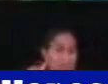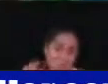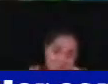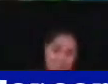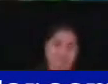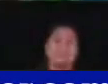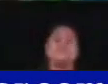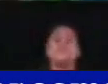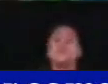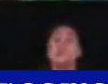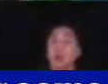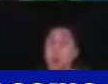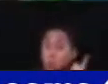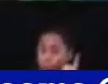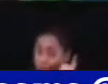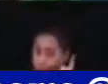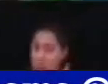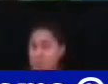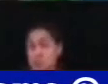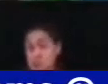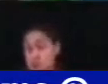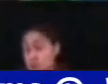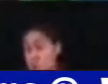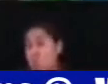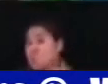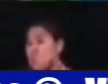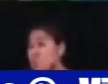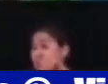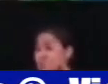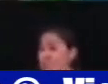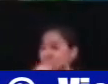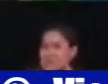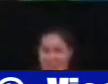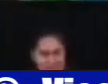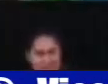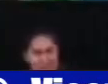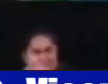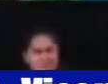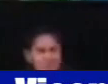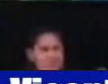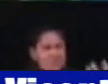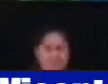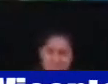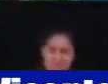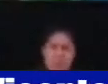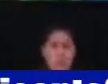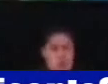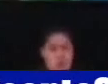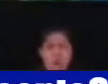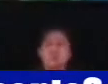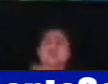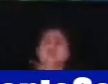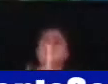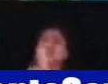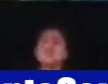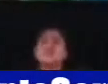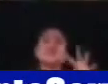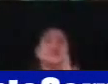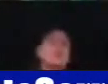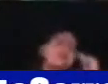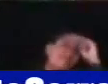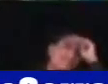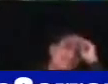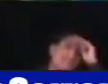Espero que dichos partidos me inviten también a compartir esas reflexiones